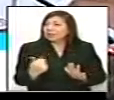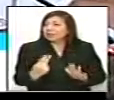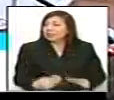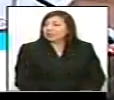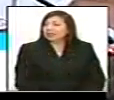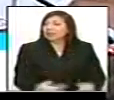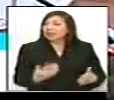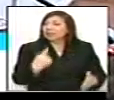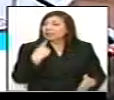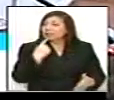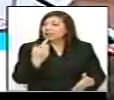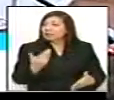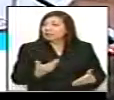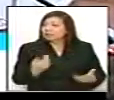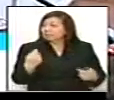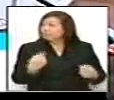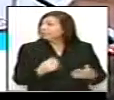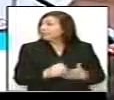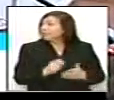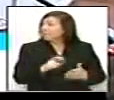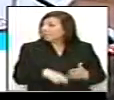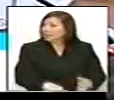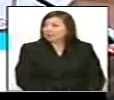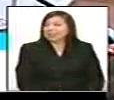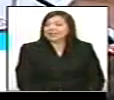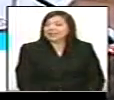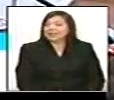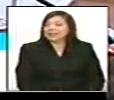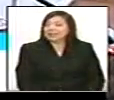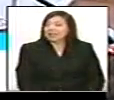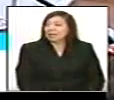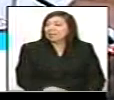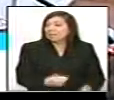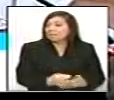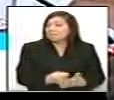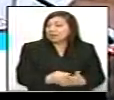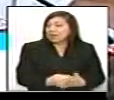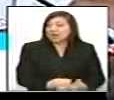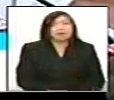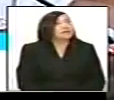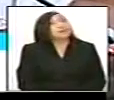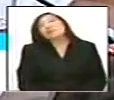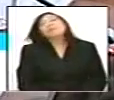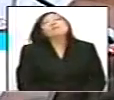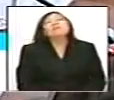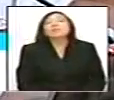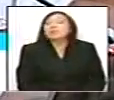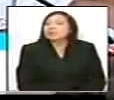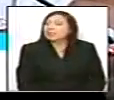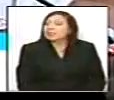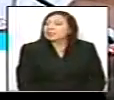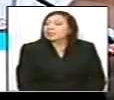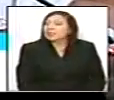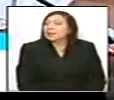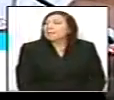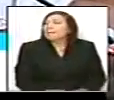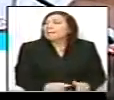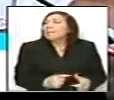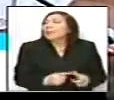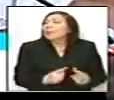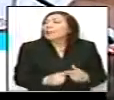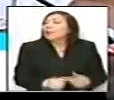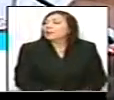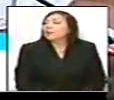de 12 de enero de 1877, donde se estableció lo que es la contribución de minas, lo que ahora es igual al pago de la vigencia, y en Chile se llama una patente.